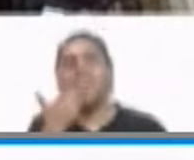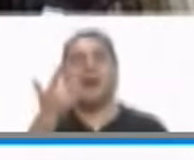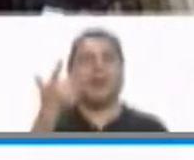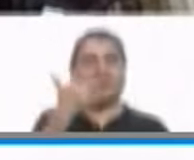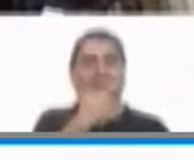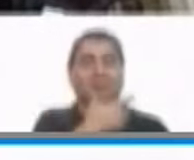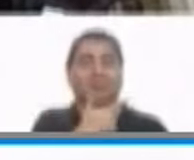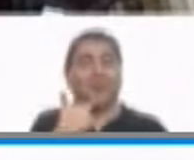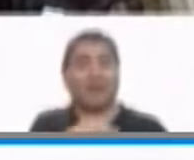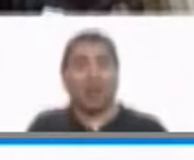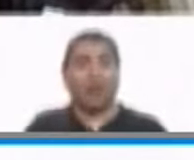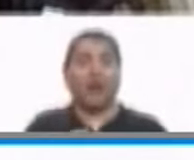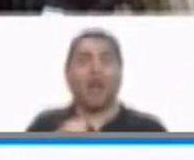ley bases será Costa arriba por favor